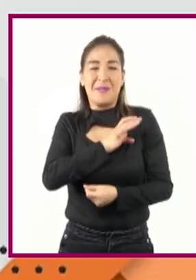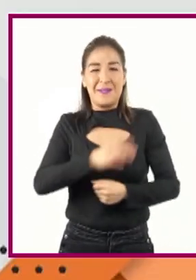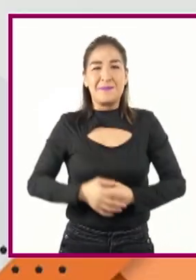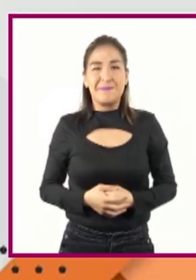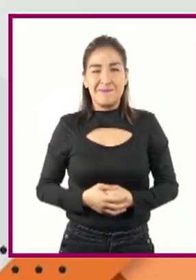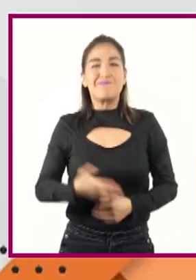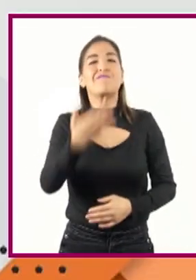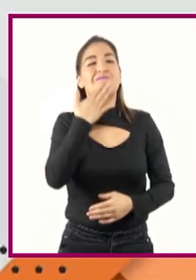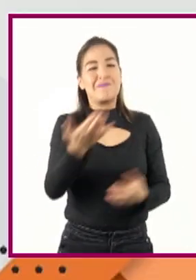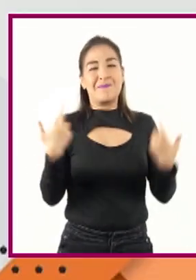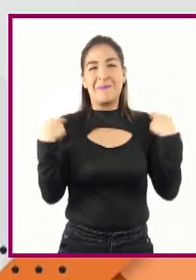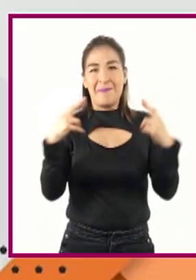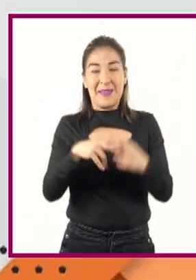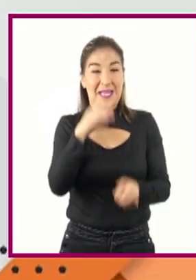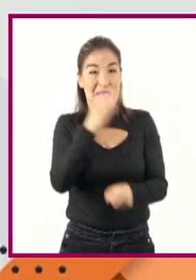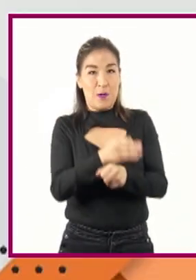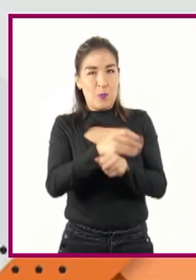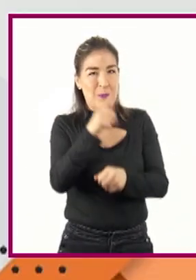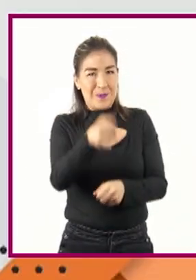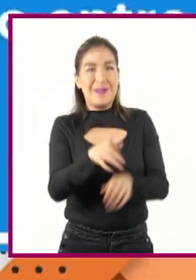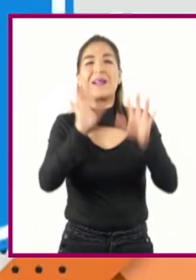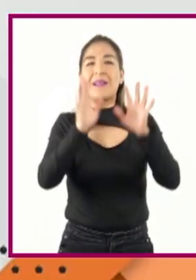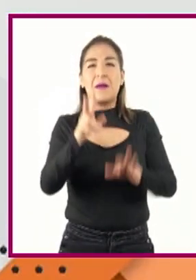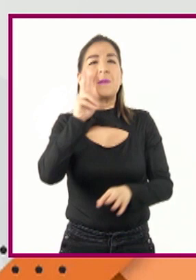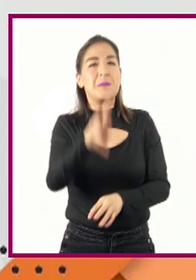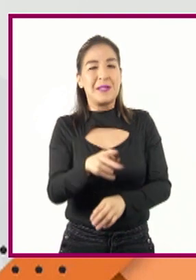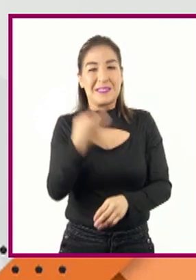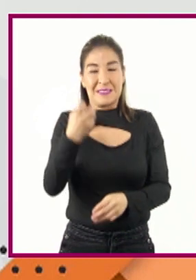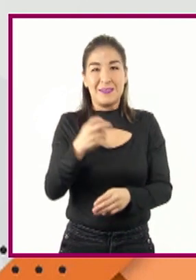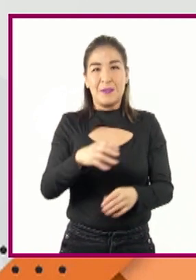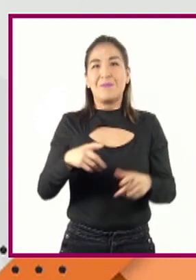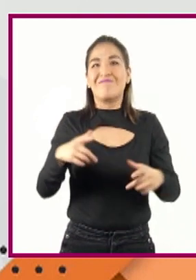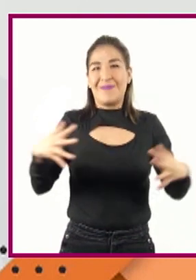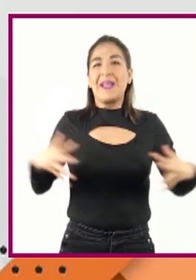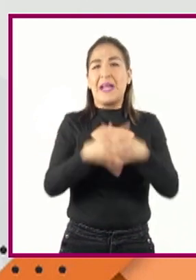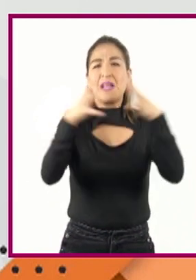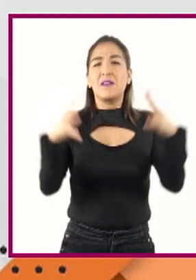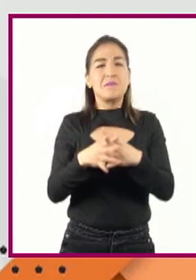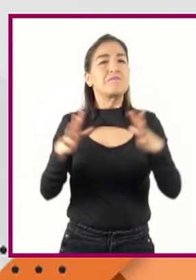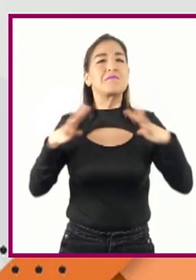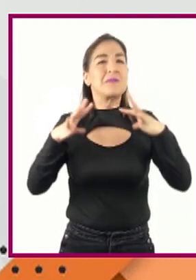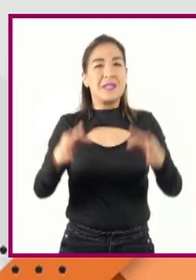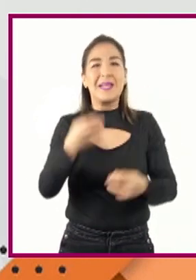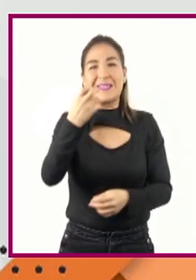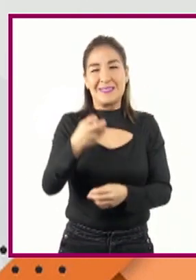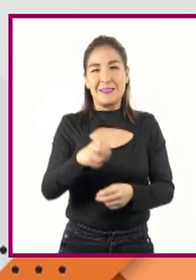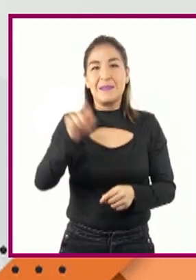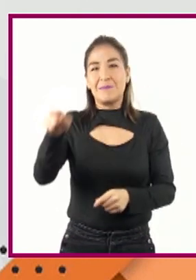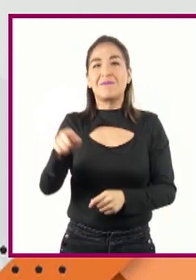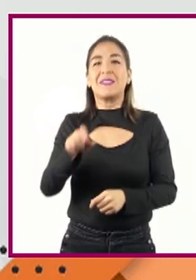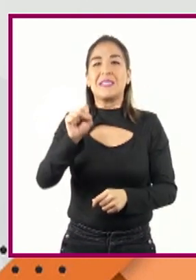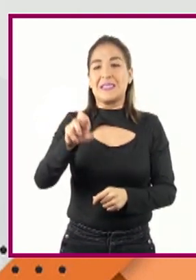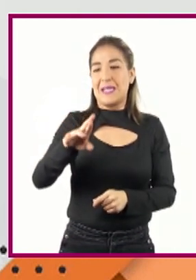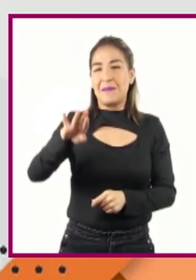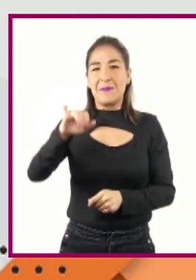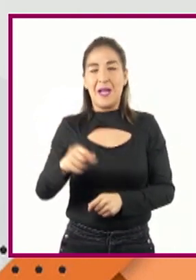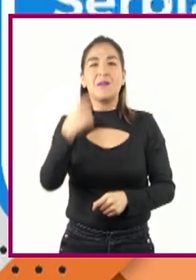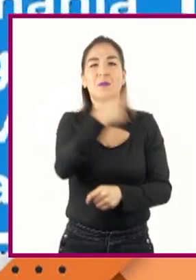Muy bien, maestra. Hasta ahora sabemos que la Gran Guerra inició por el conflicto entre Serbia y